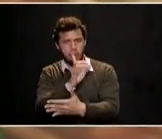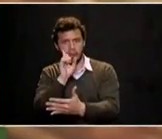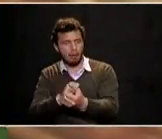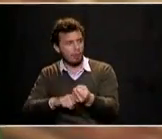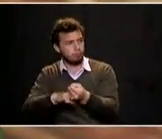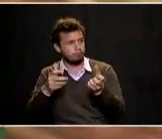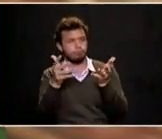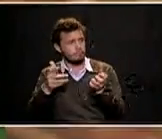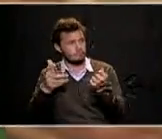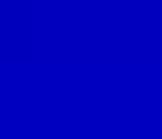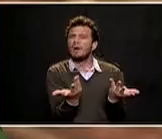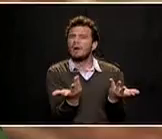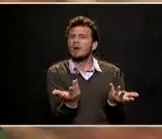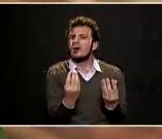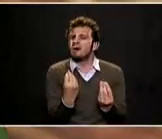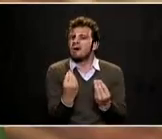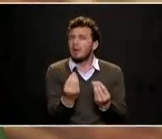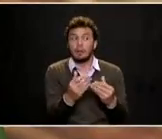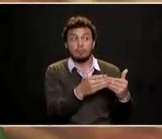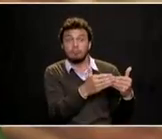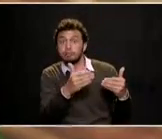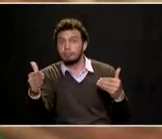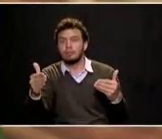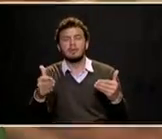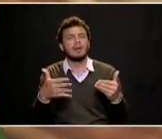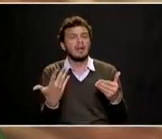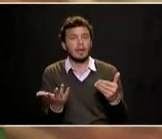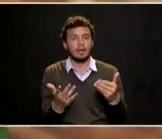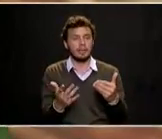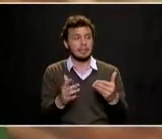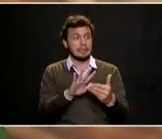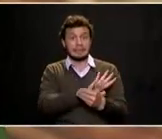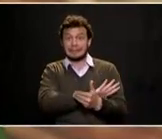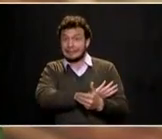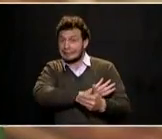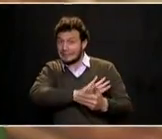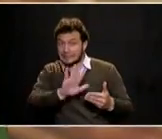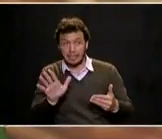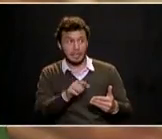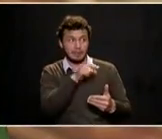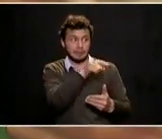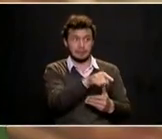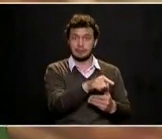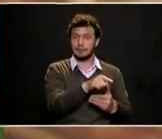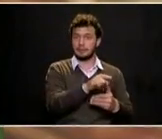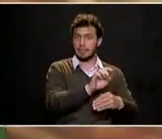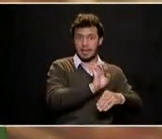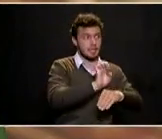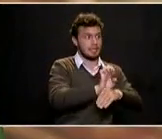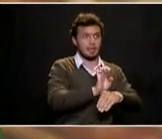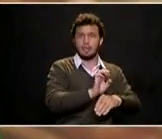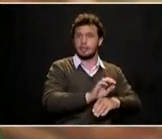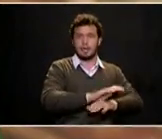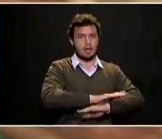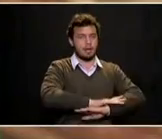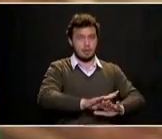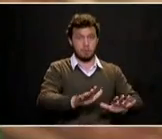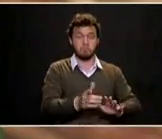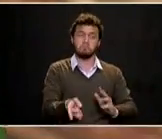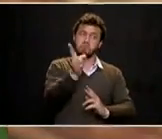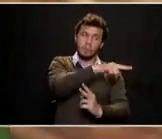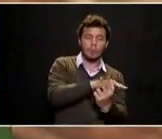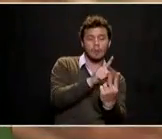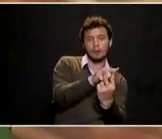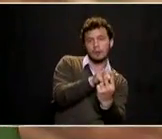para poder hacer, después de ese corte, generar liquidez para la entidad. Metrosalud también tiene que seguir trabajando